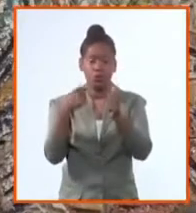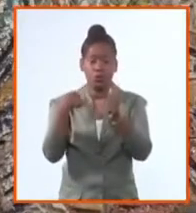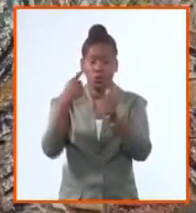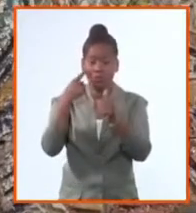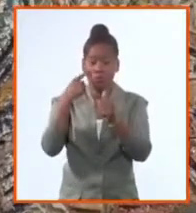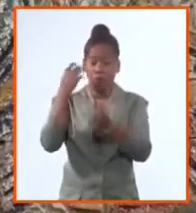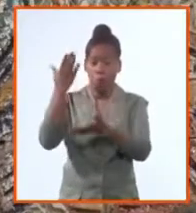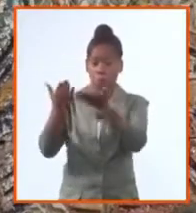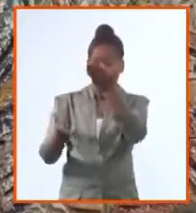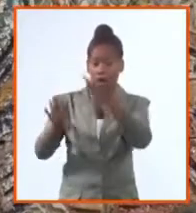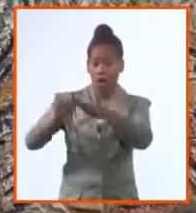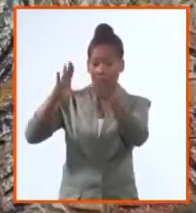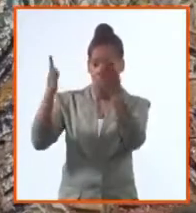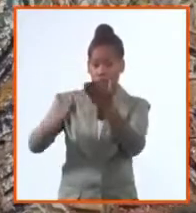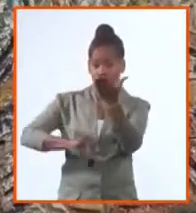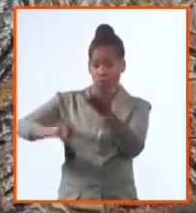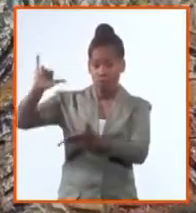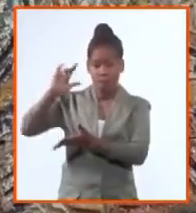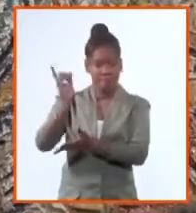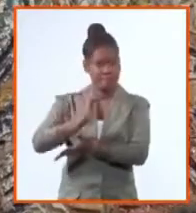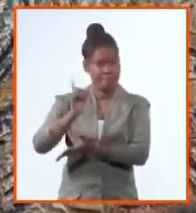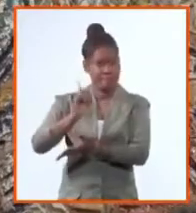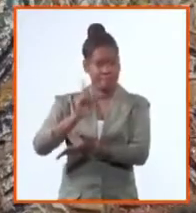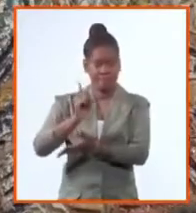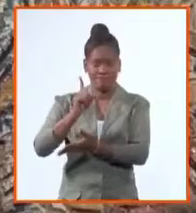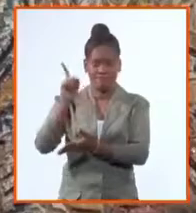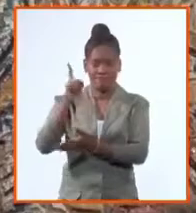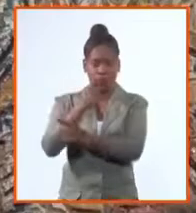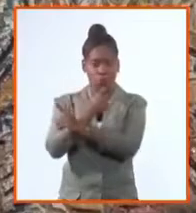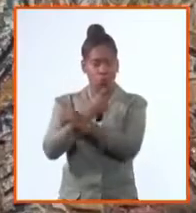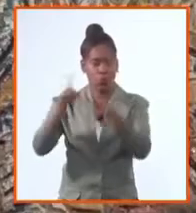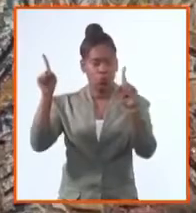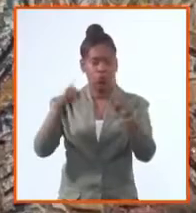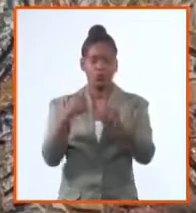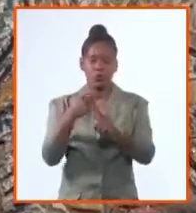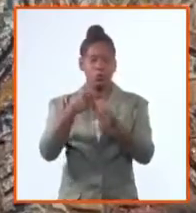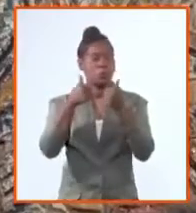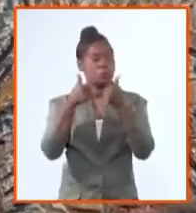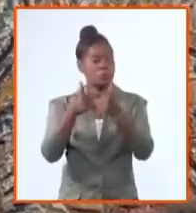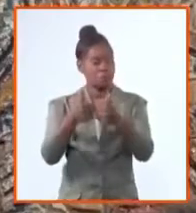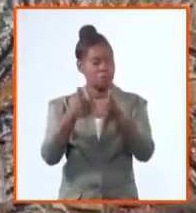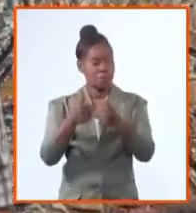mucho con todo eso, y eso indudablemente también nos ha dado un aprendizaje